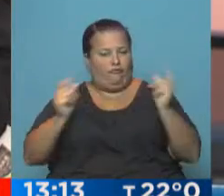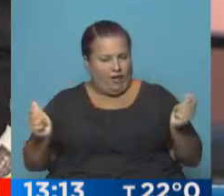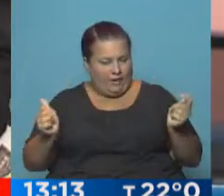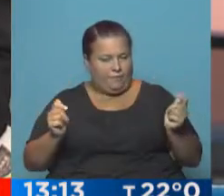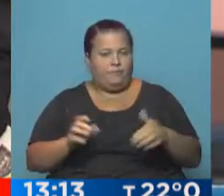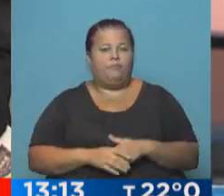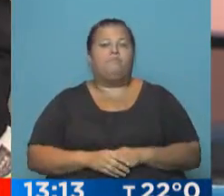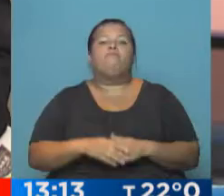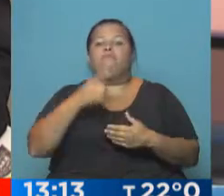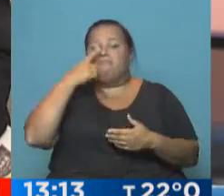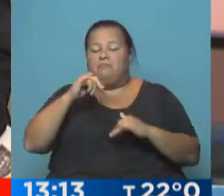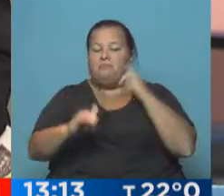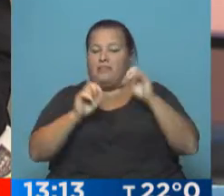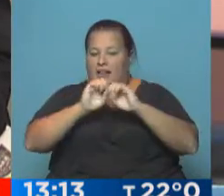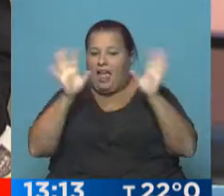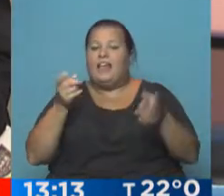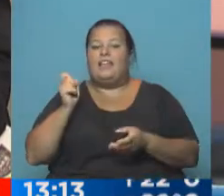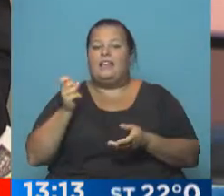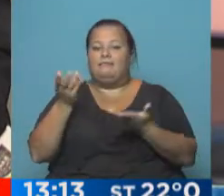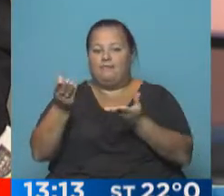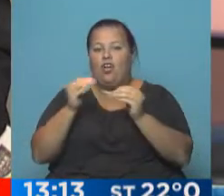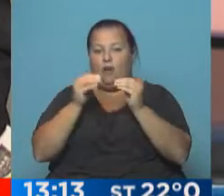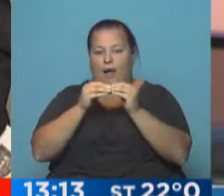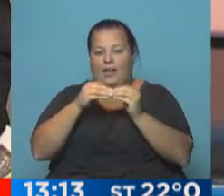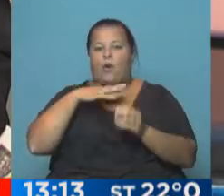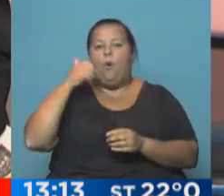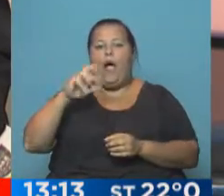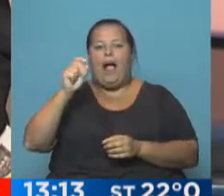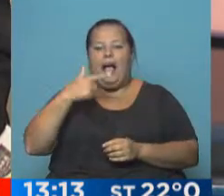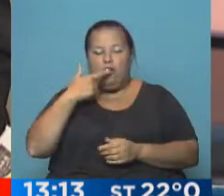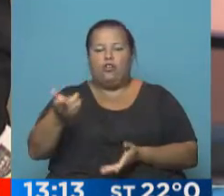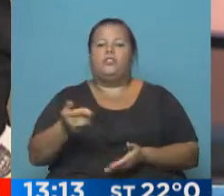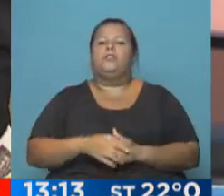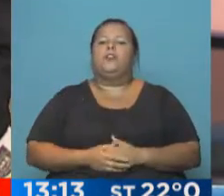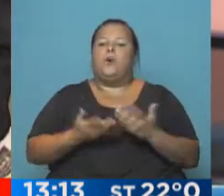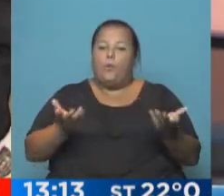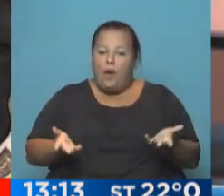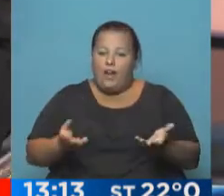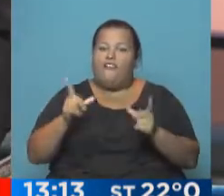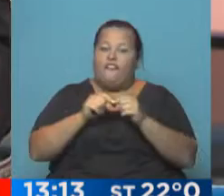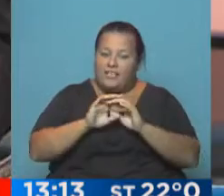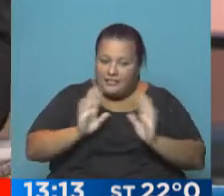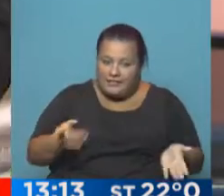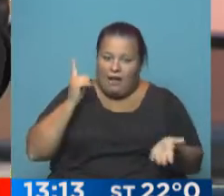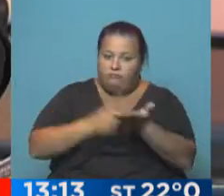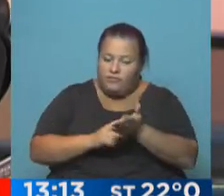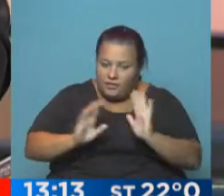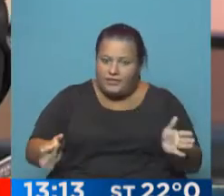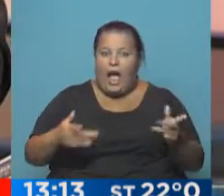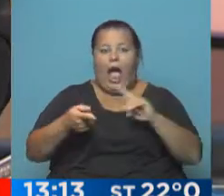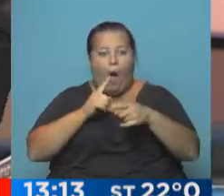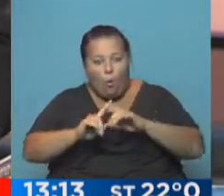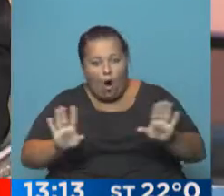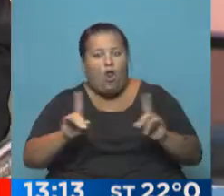reunión. Con todos los detalles está justamente nuestro compañero Juan Carlos Fernández. Juan, bueno, ¿tenemos fecha, hay